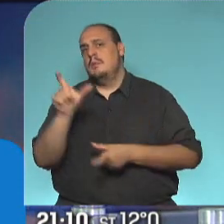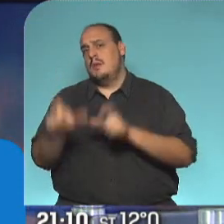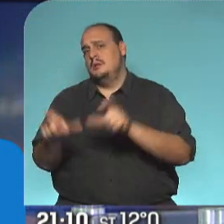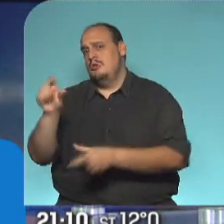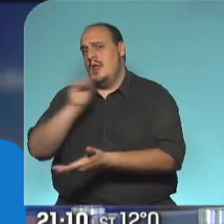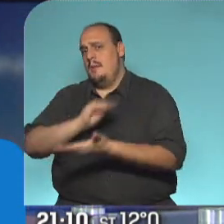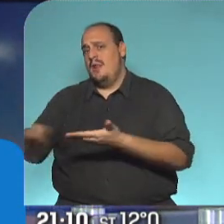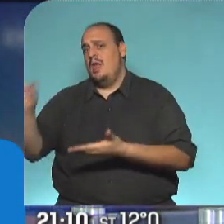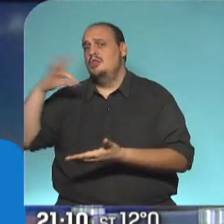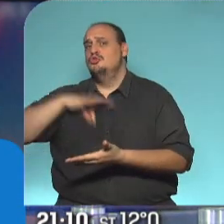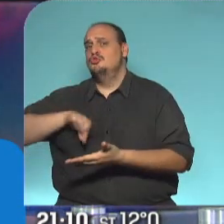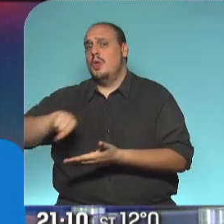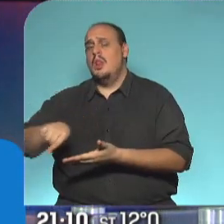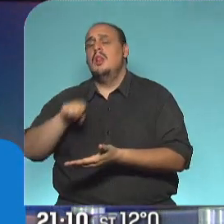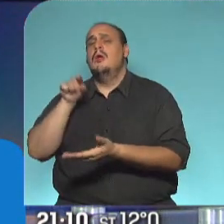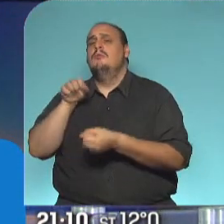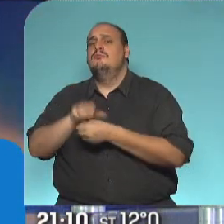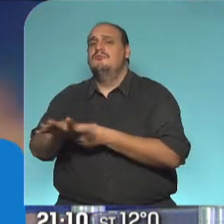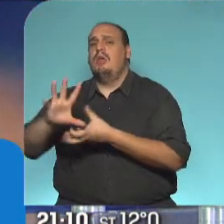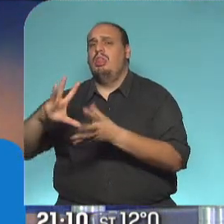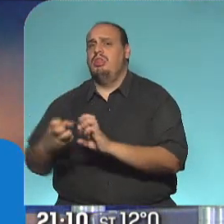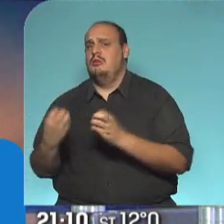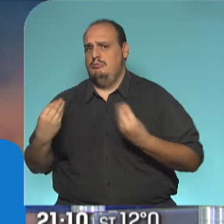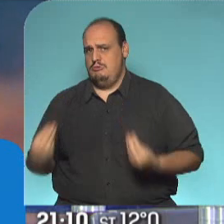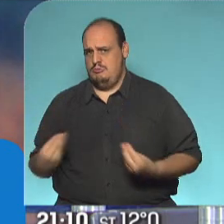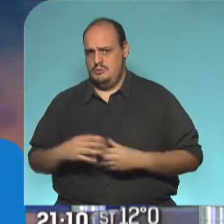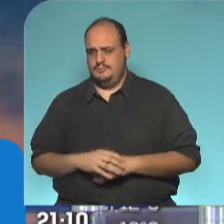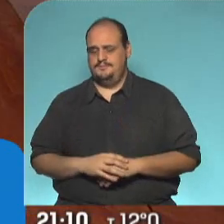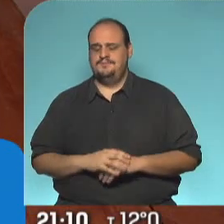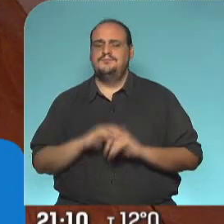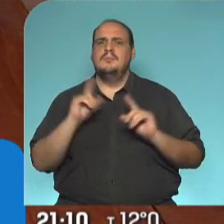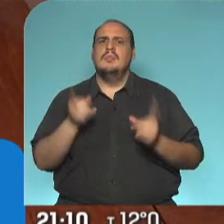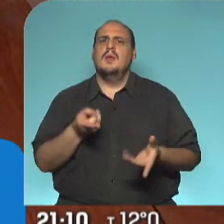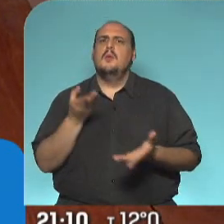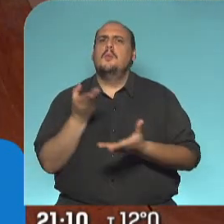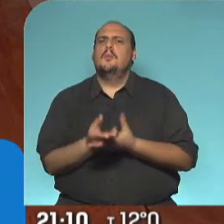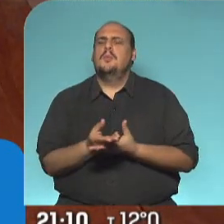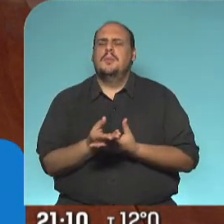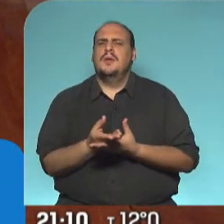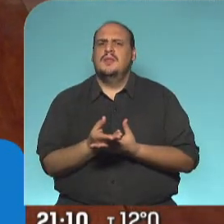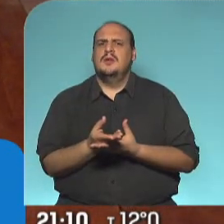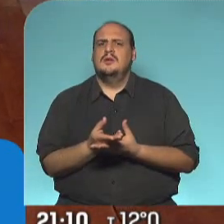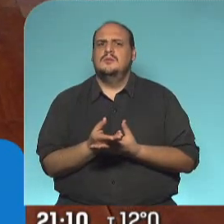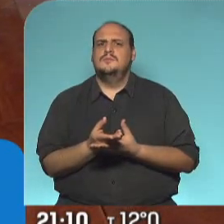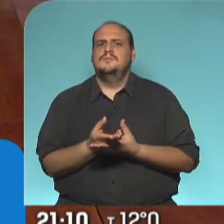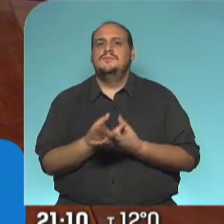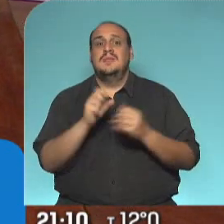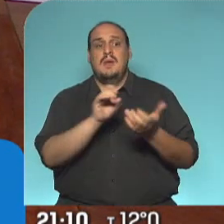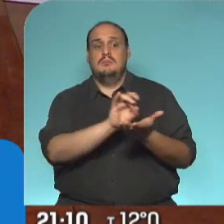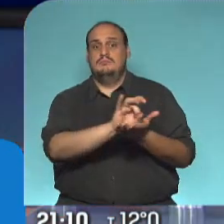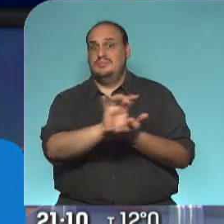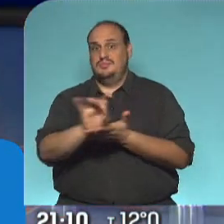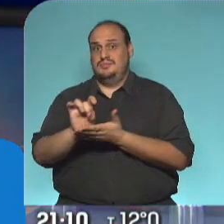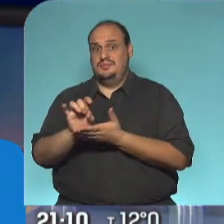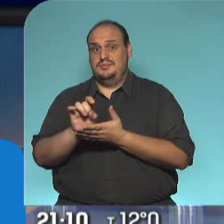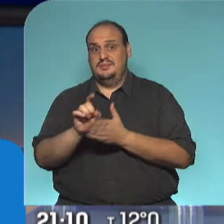en los bolsillos de los trabajadores y en quienes no están pudiendo trabajar. Y después te decía un pedido. Que se prorrogue la prohibición de los despidos, que se prorrogue